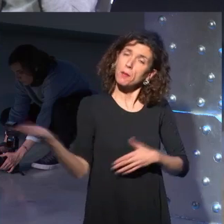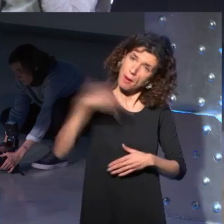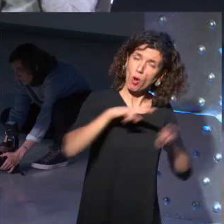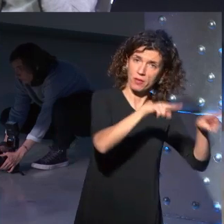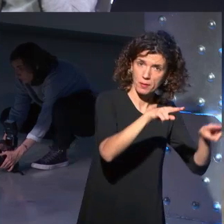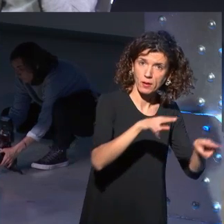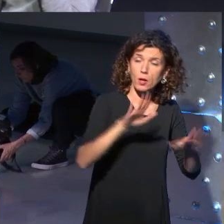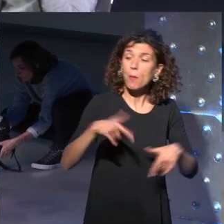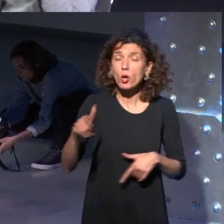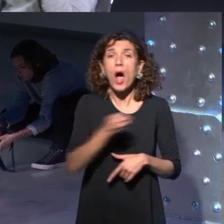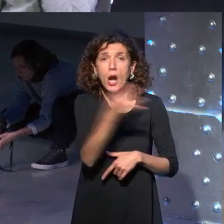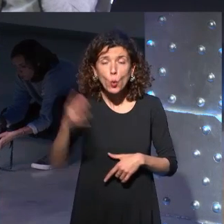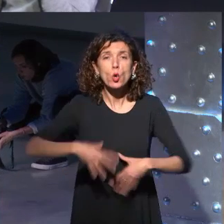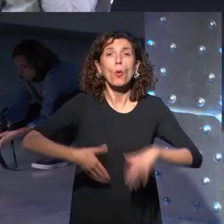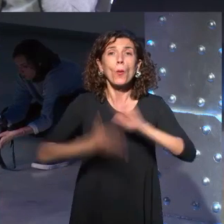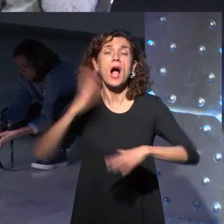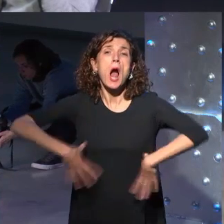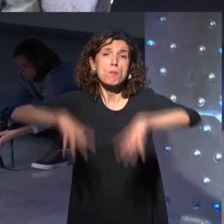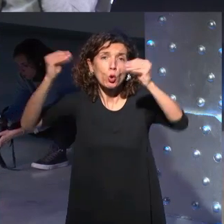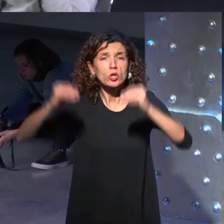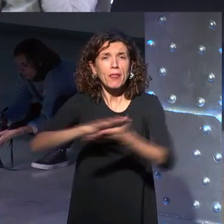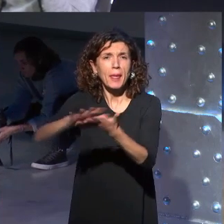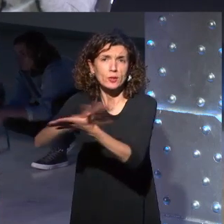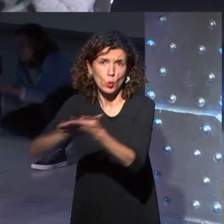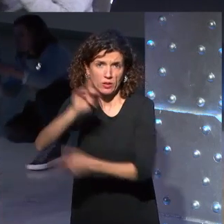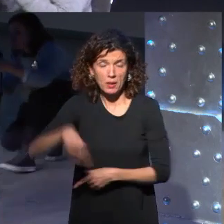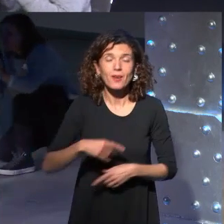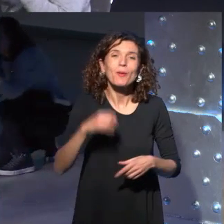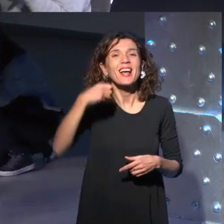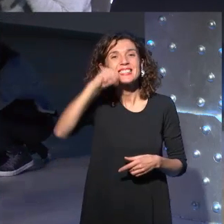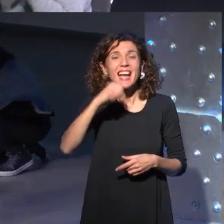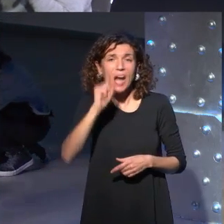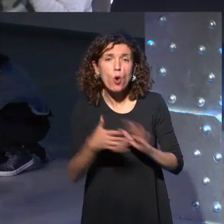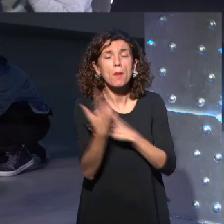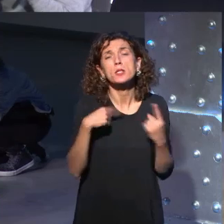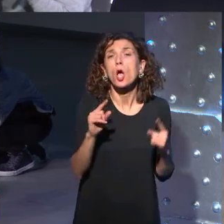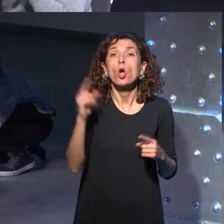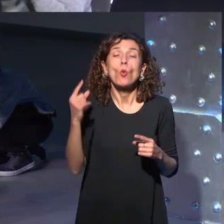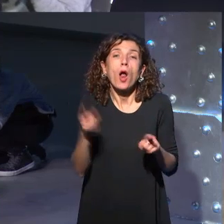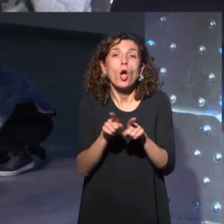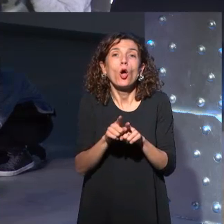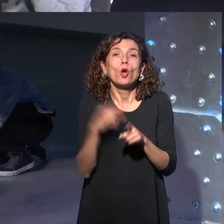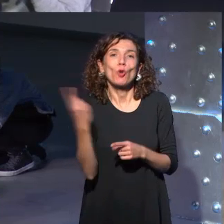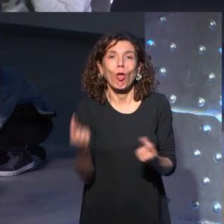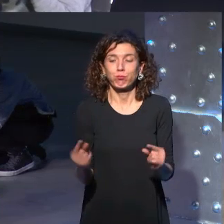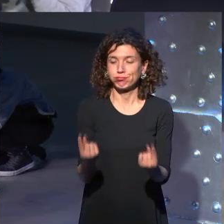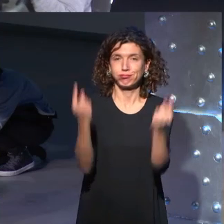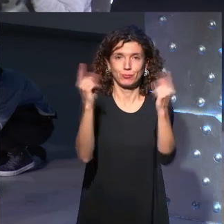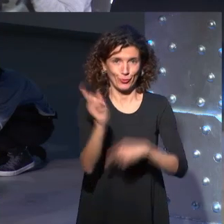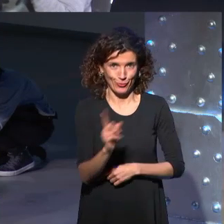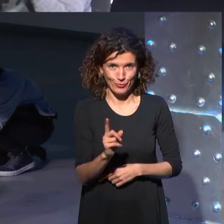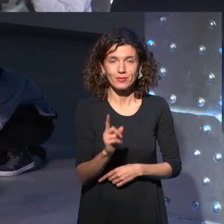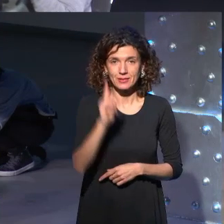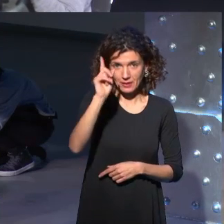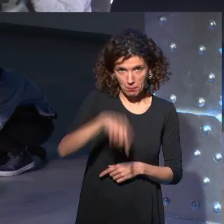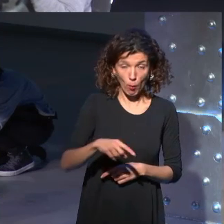el monte y lo destruyen para que siembren tus zanahorias. No creas que las zanahorias brotan solas. Y la